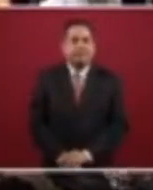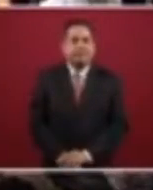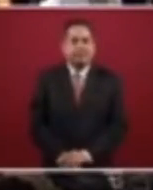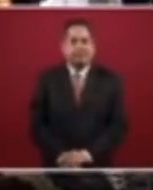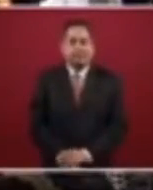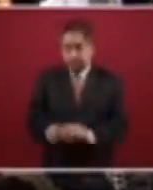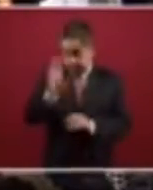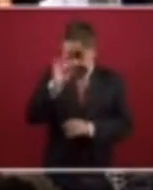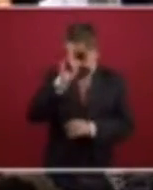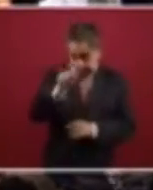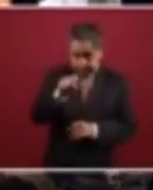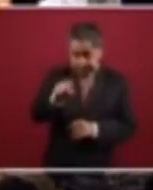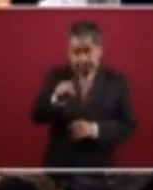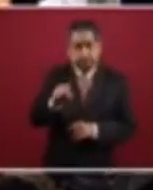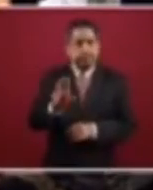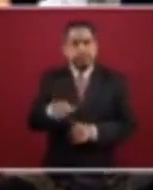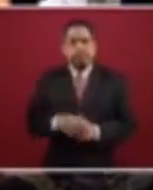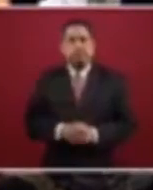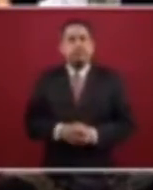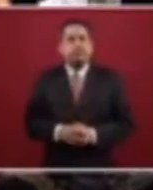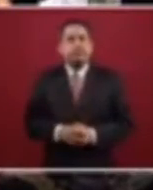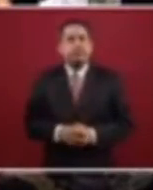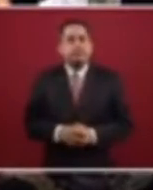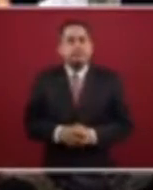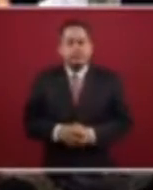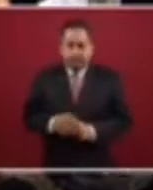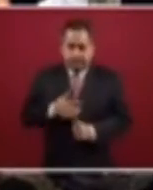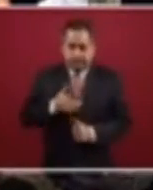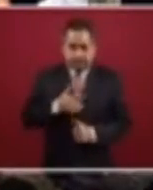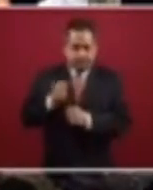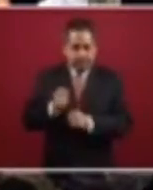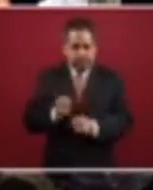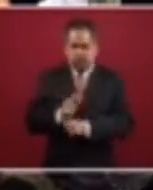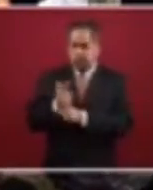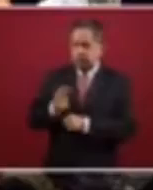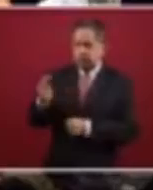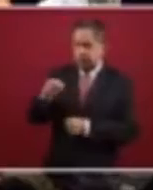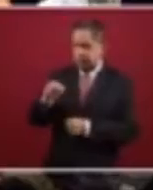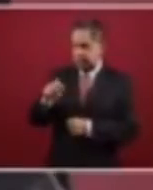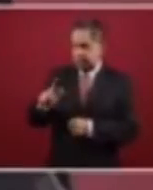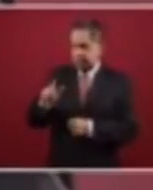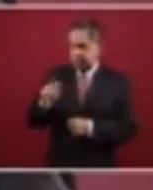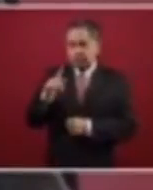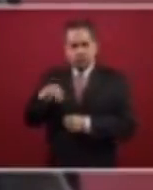Ah, mire, yo estoy seguro que el Liceo Bartlett va a informar.